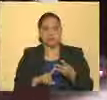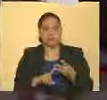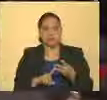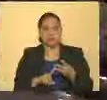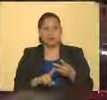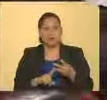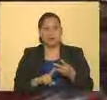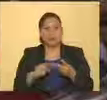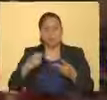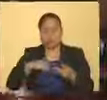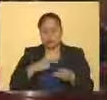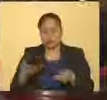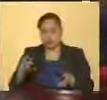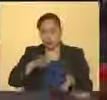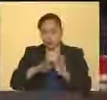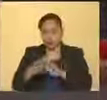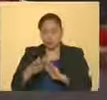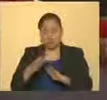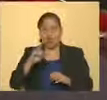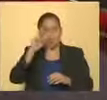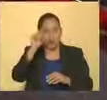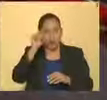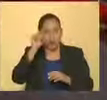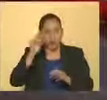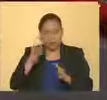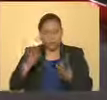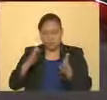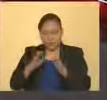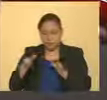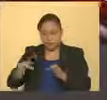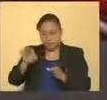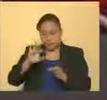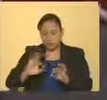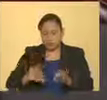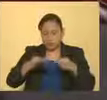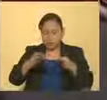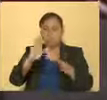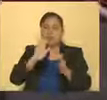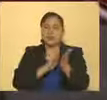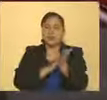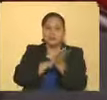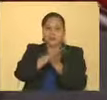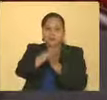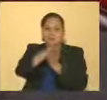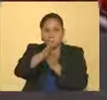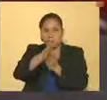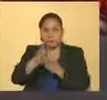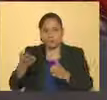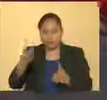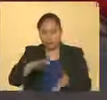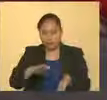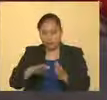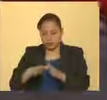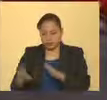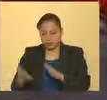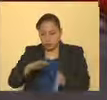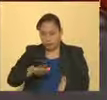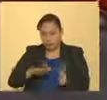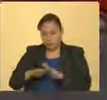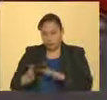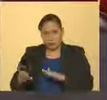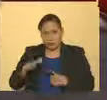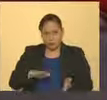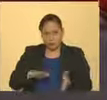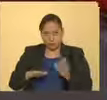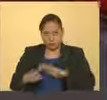y los vamos a envolver en nuestras hojitas. Vamos a hacer como un taquito. Uh-huh. ¿Huele bien? Oh, ¿o no tan